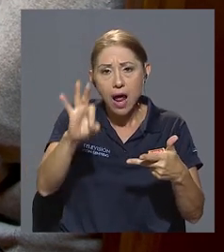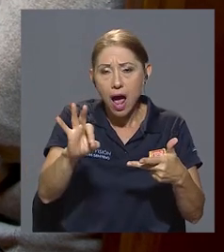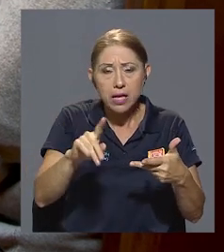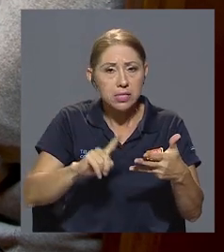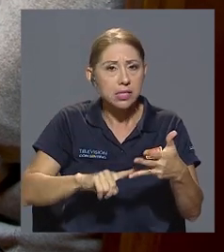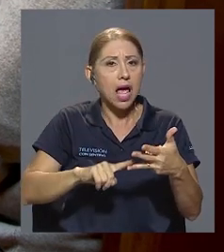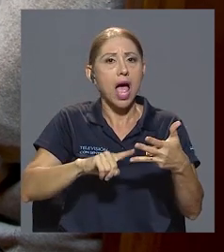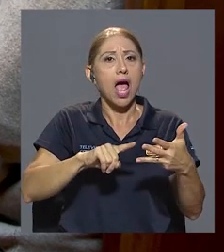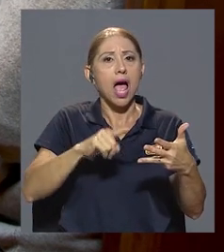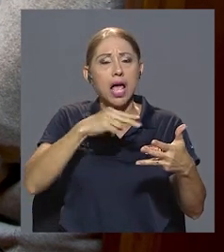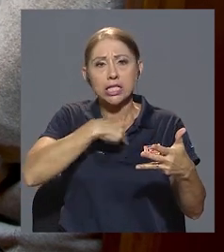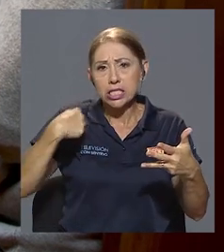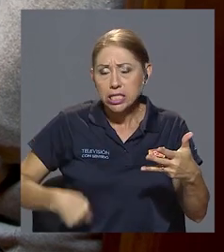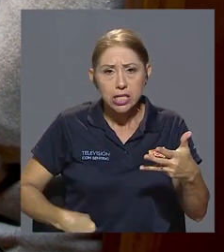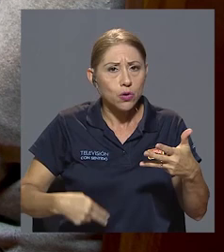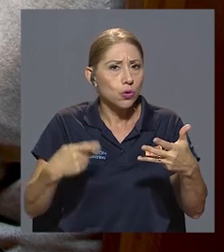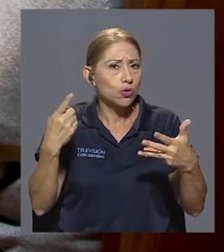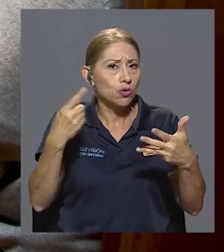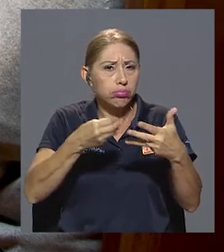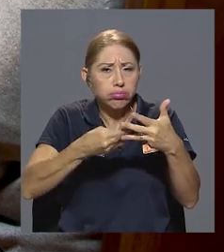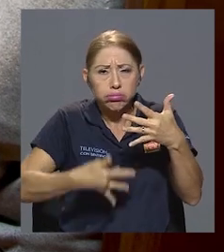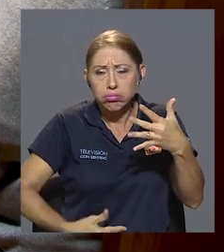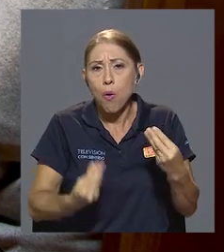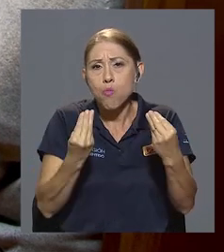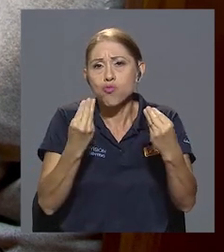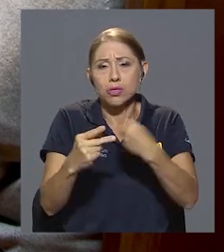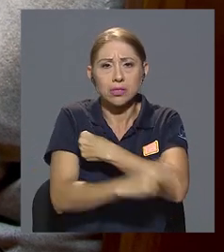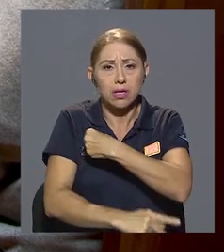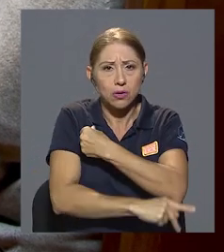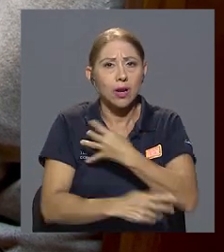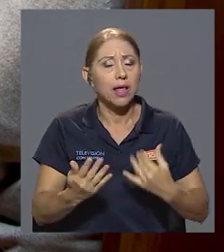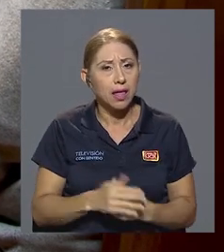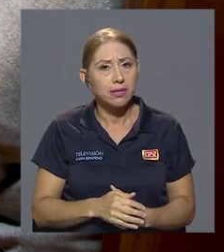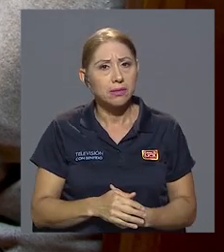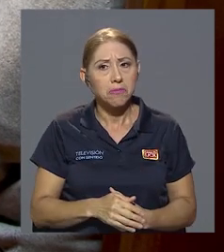franceses de chinos bueno de muchas nacionalidades